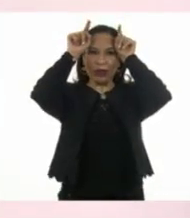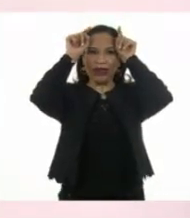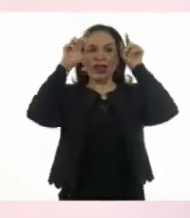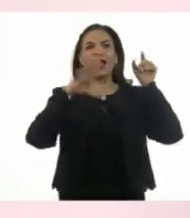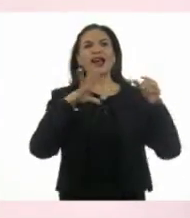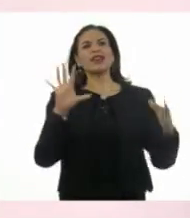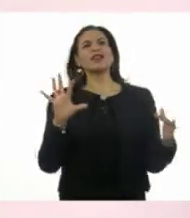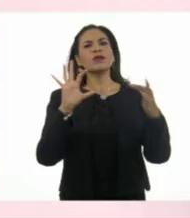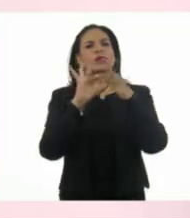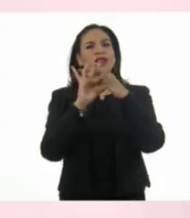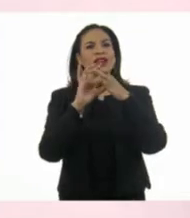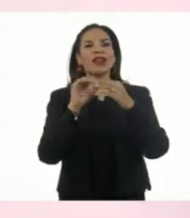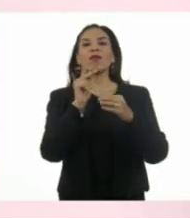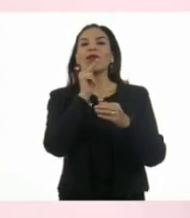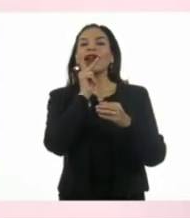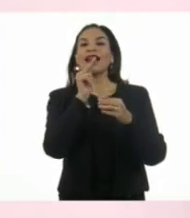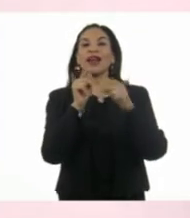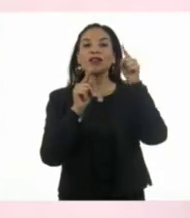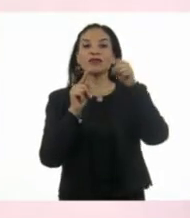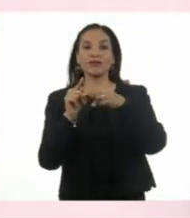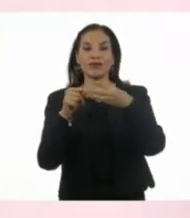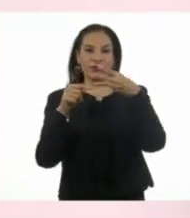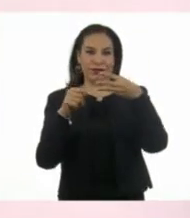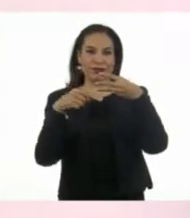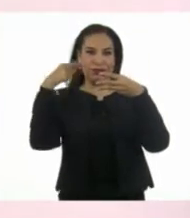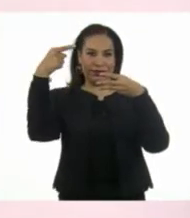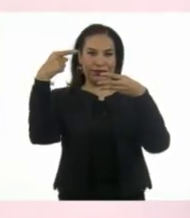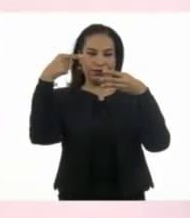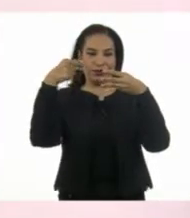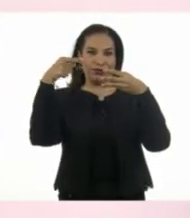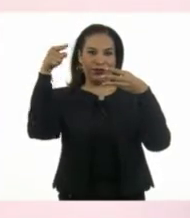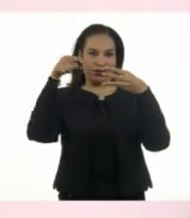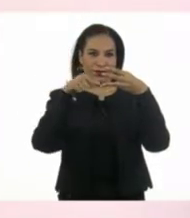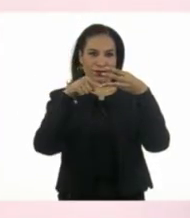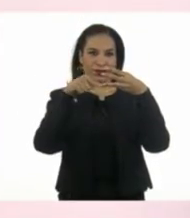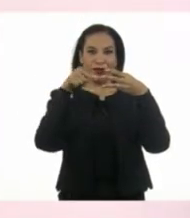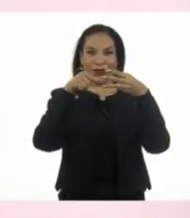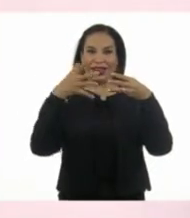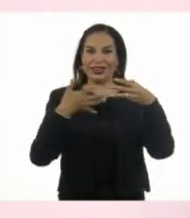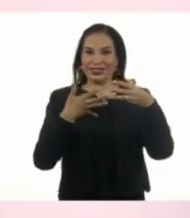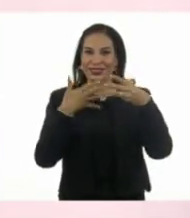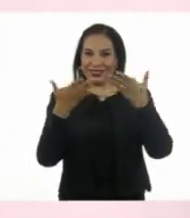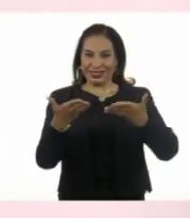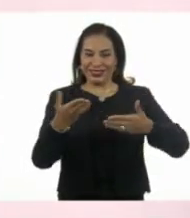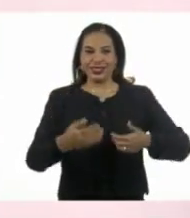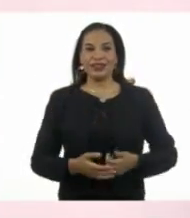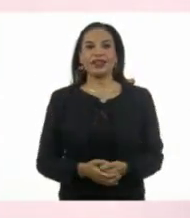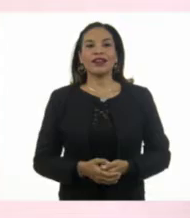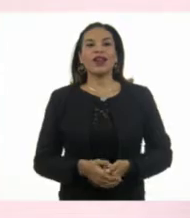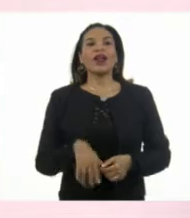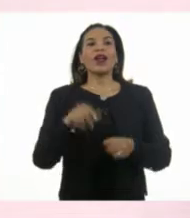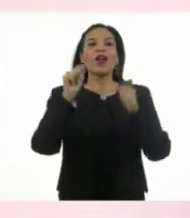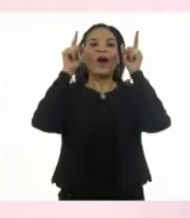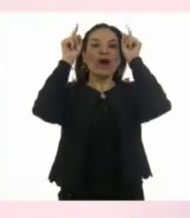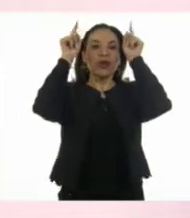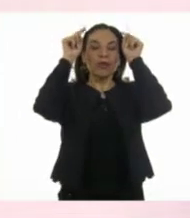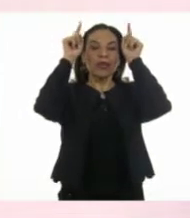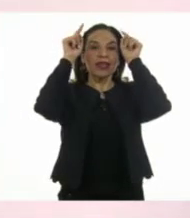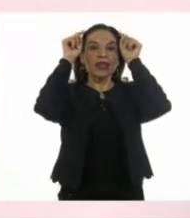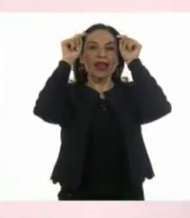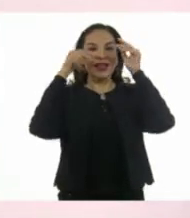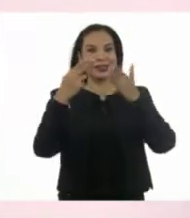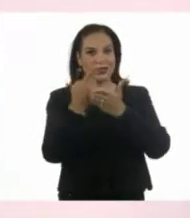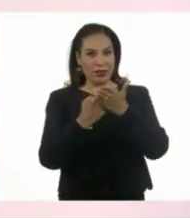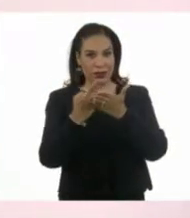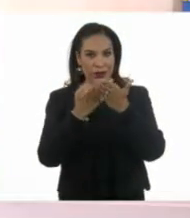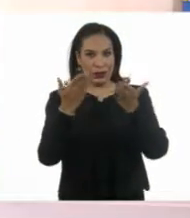a unir con su nombre. Y aquí lo tenemos. Hormiga y su